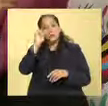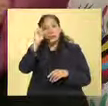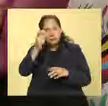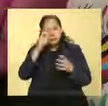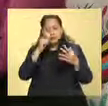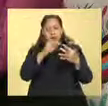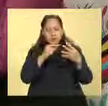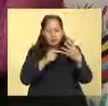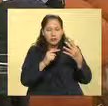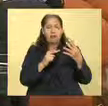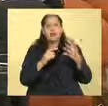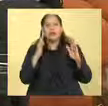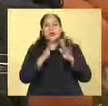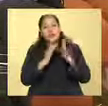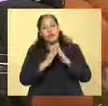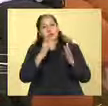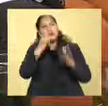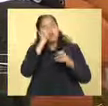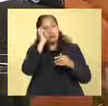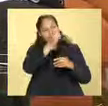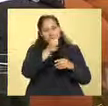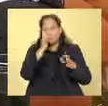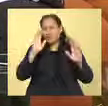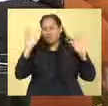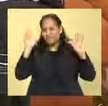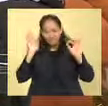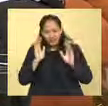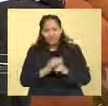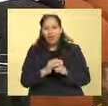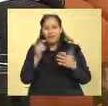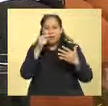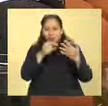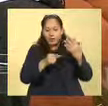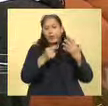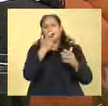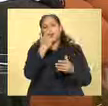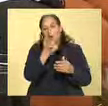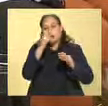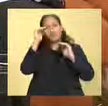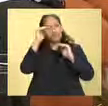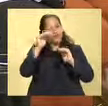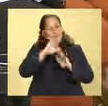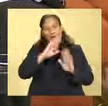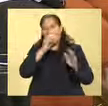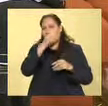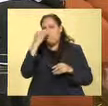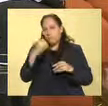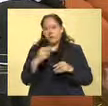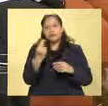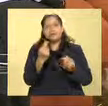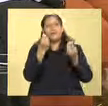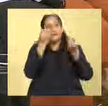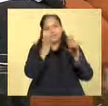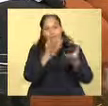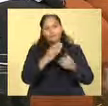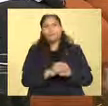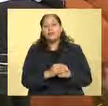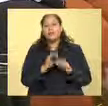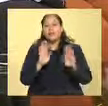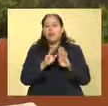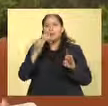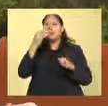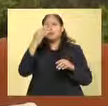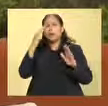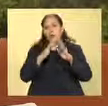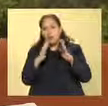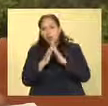renta, hipoteca, en fin, o sea, los gastos fijos que tienes en ese momento, porque en el caso de hipoteca puede ser variable, a lo